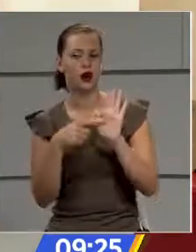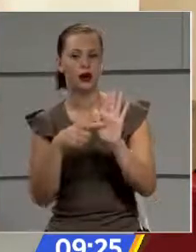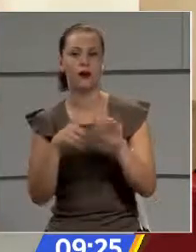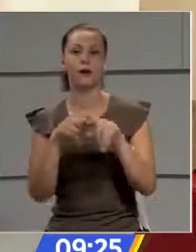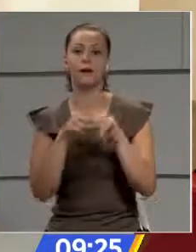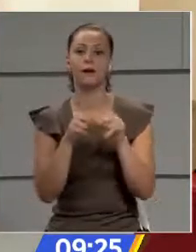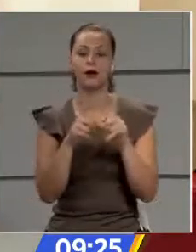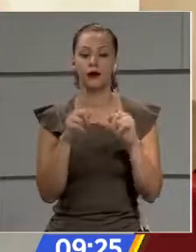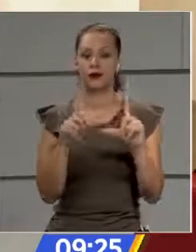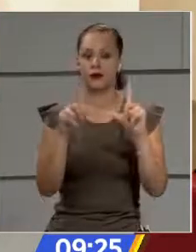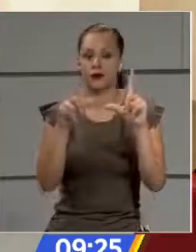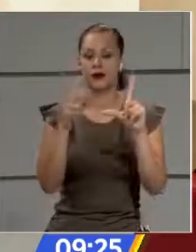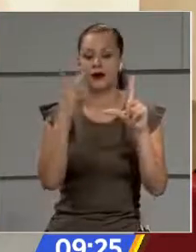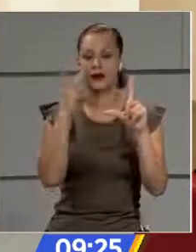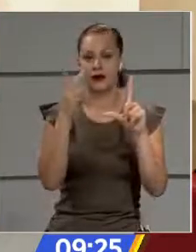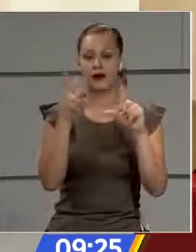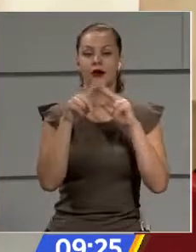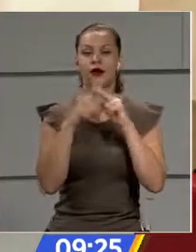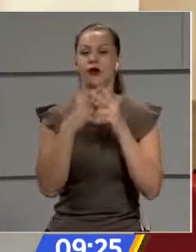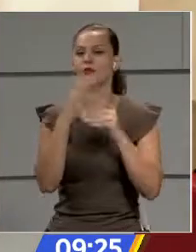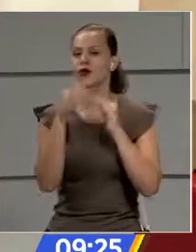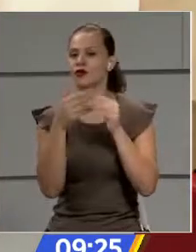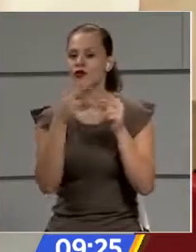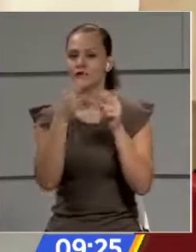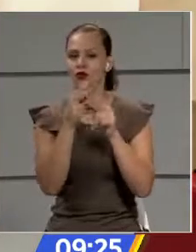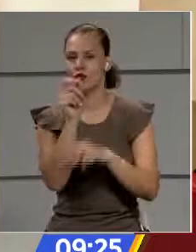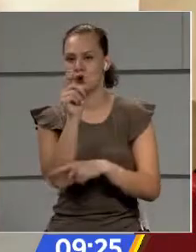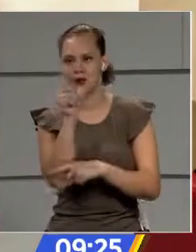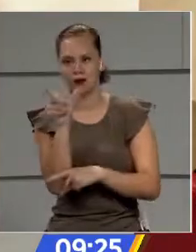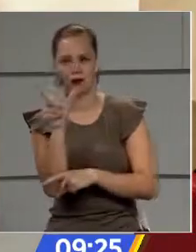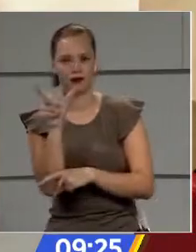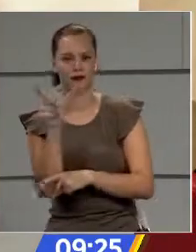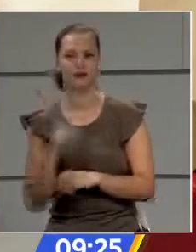la diapositiva que presentamos al inicio tenía todo el nombre. Y